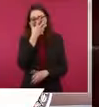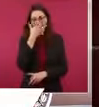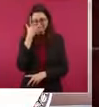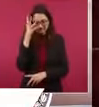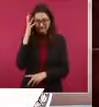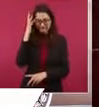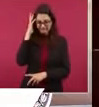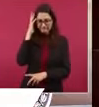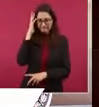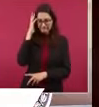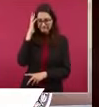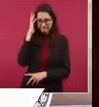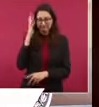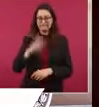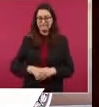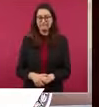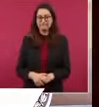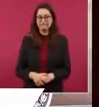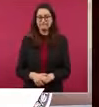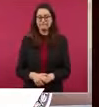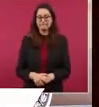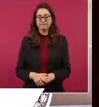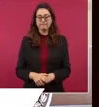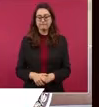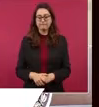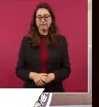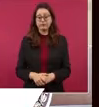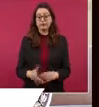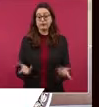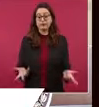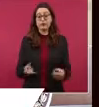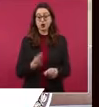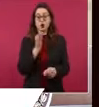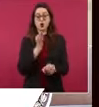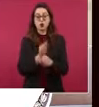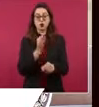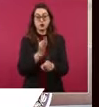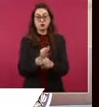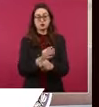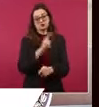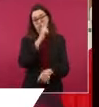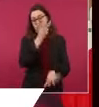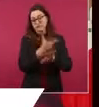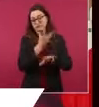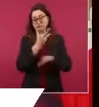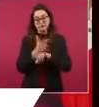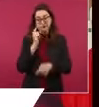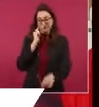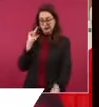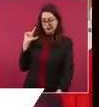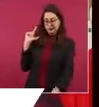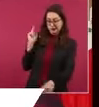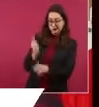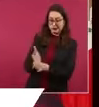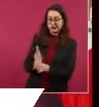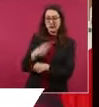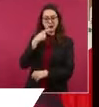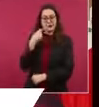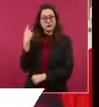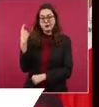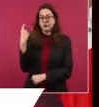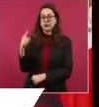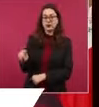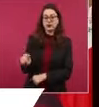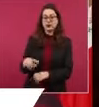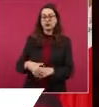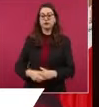pues le solicitaba, le proponía el diálogo entre las partes que están en conflicto allá en Nicaragua y que